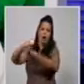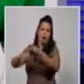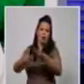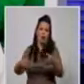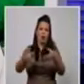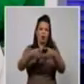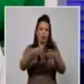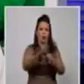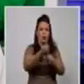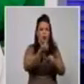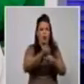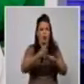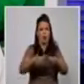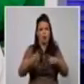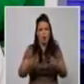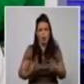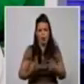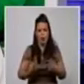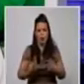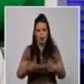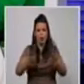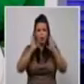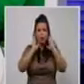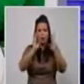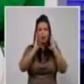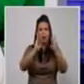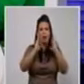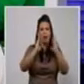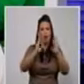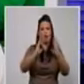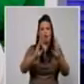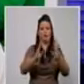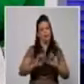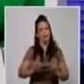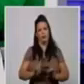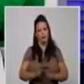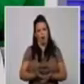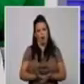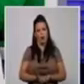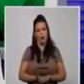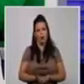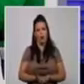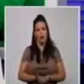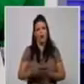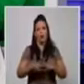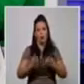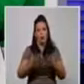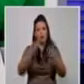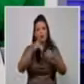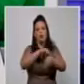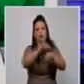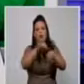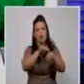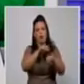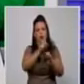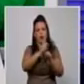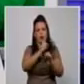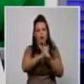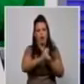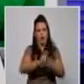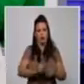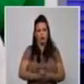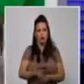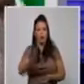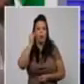porque no es solo las horas de trabajo que ya es importante, es la tensión cuando tú trabajas en una zona que tú